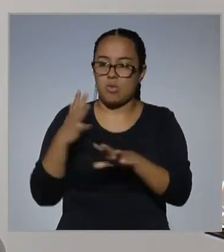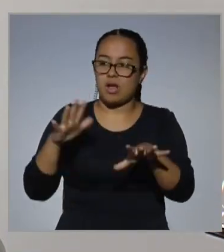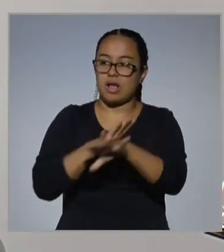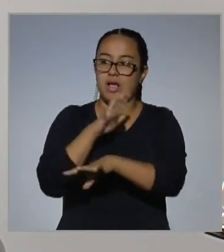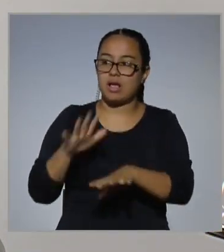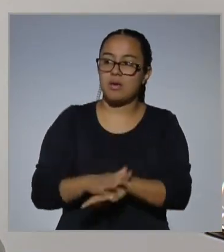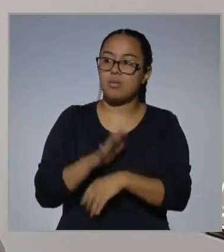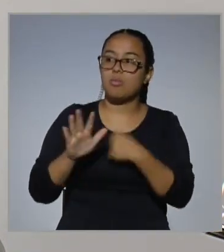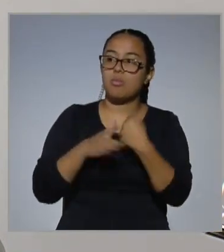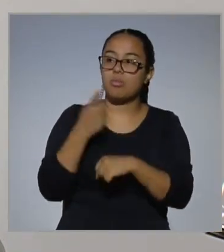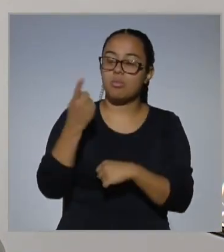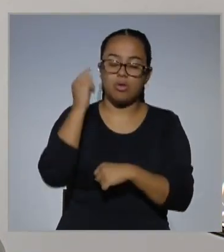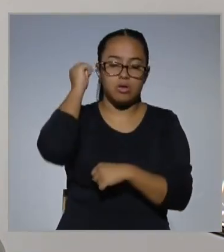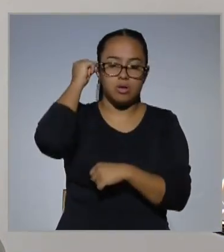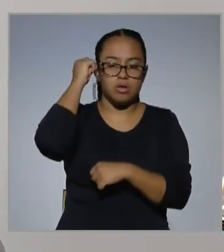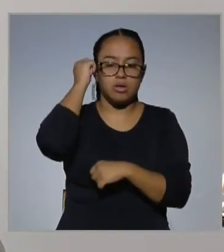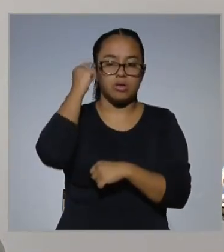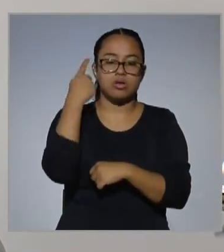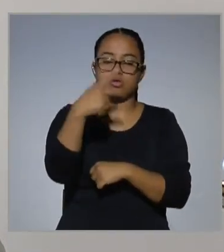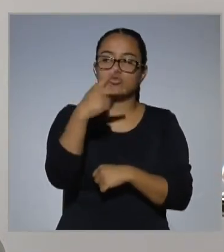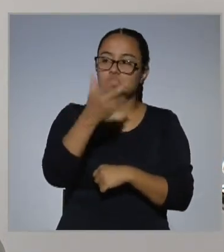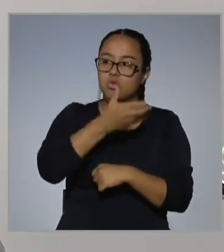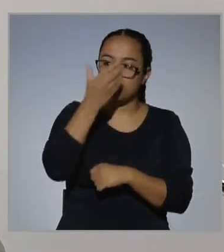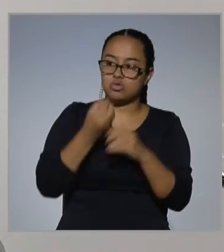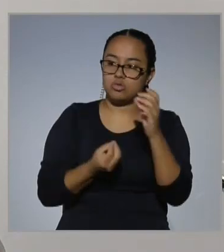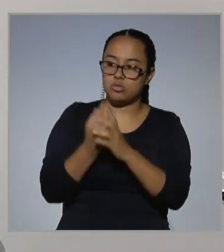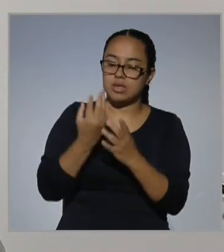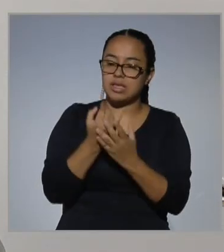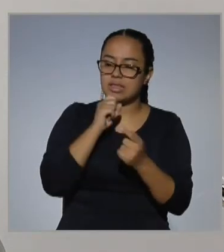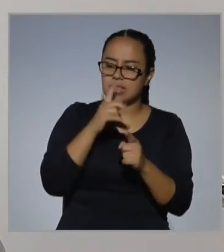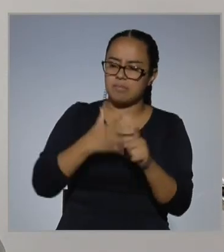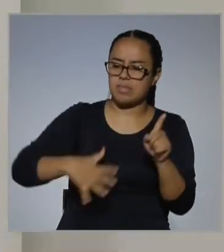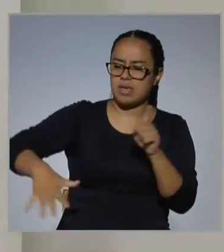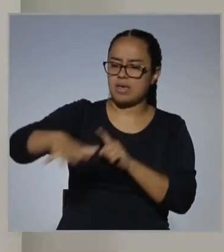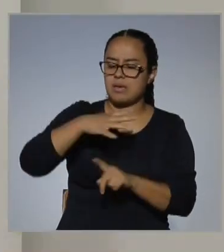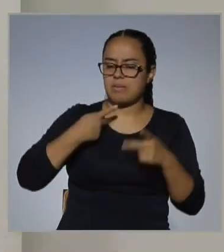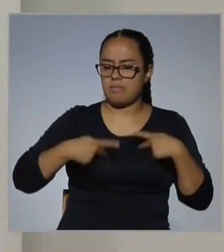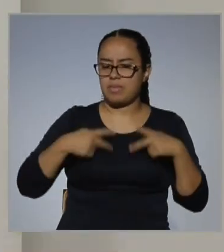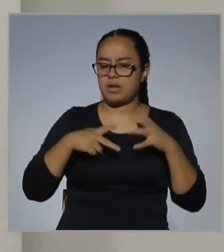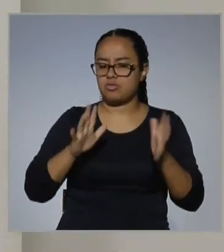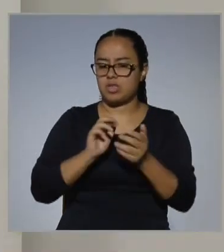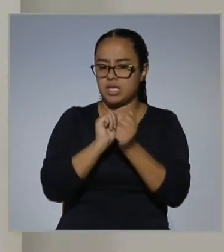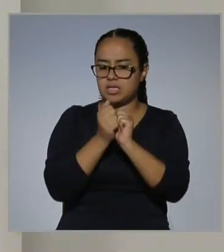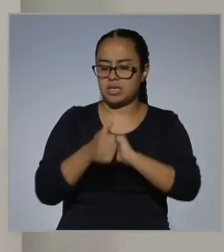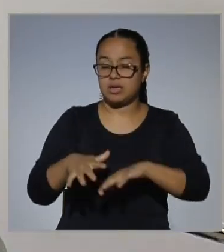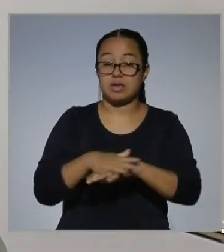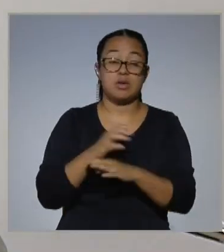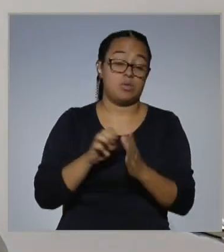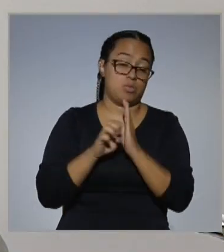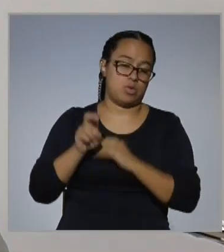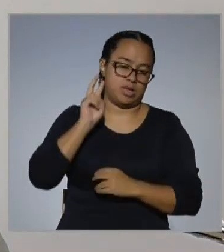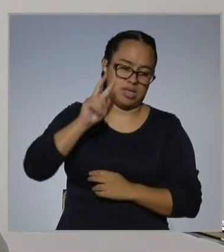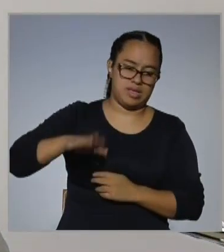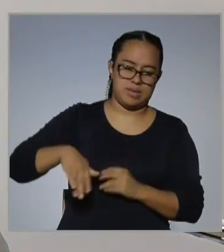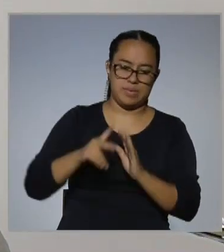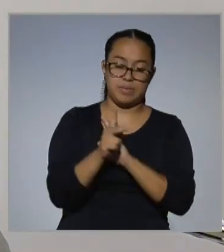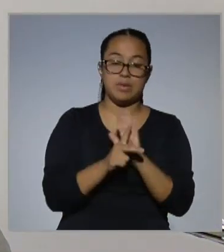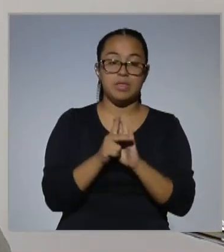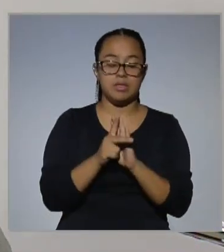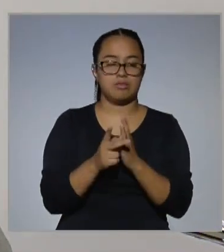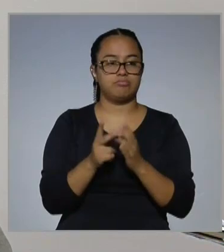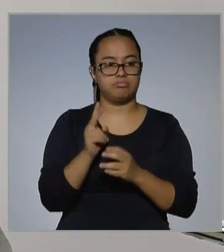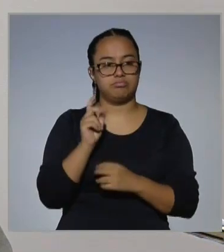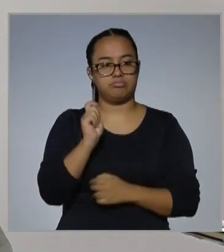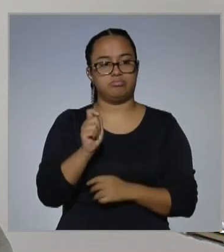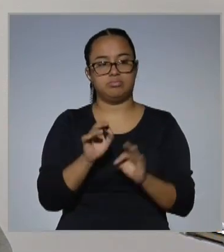lugar y las costumbres particulares y también la sociedad que va cambiando, ¿no? Con respecto a lo que veíamos en la cápsula me parece fundamental y